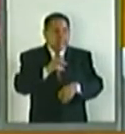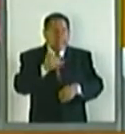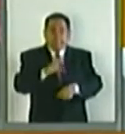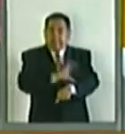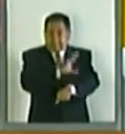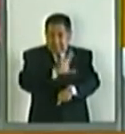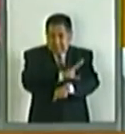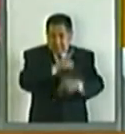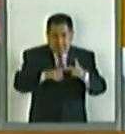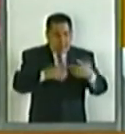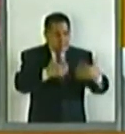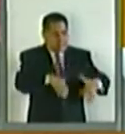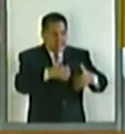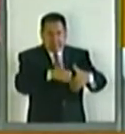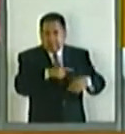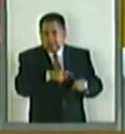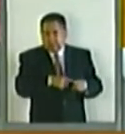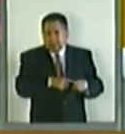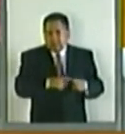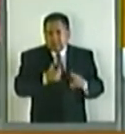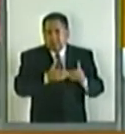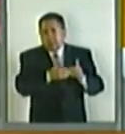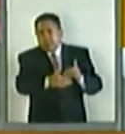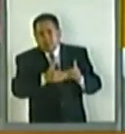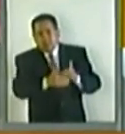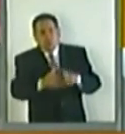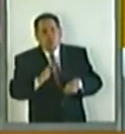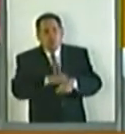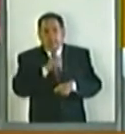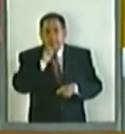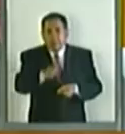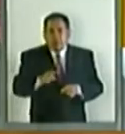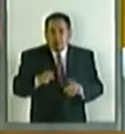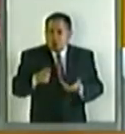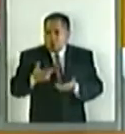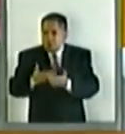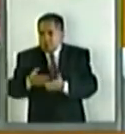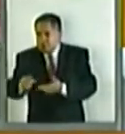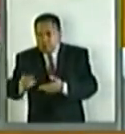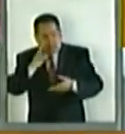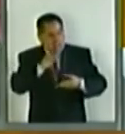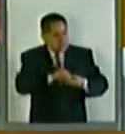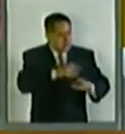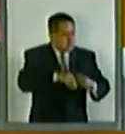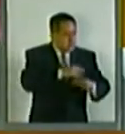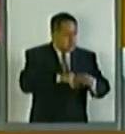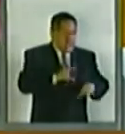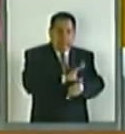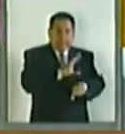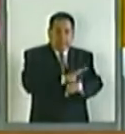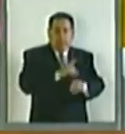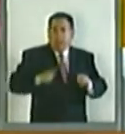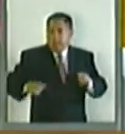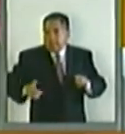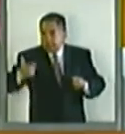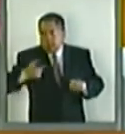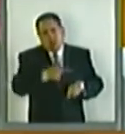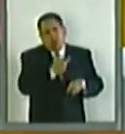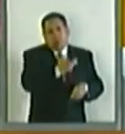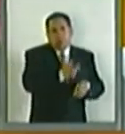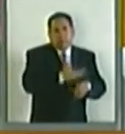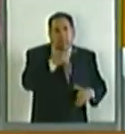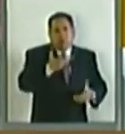sector industrial tiene que ver con el incremento de los precios de los combustibles para generar justamente energía